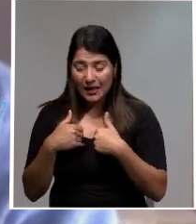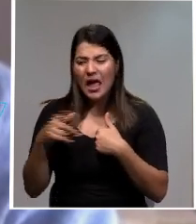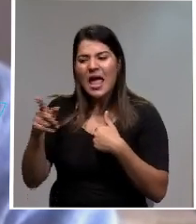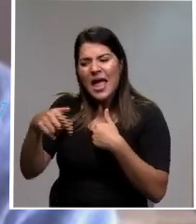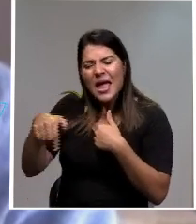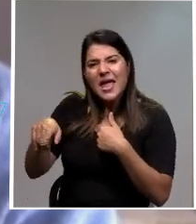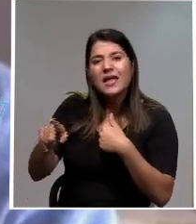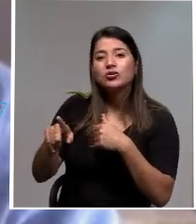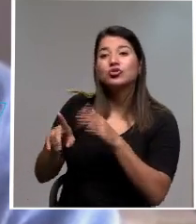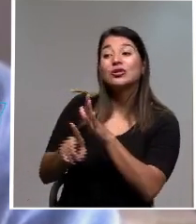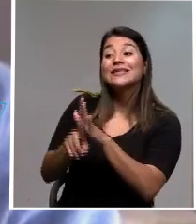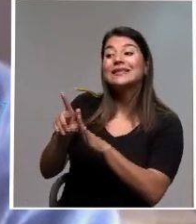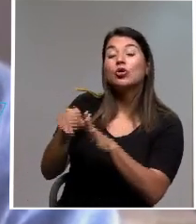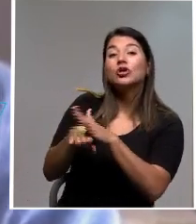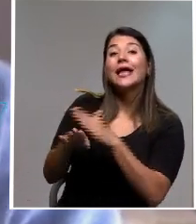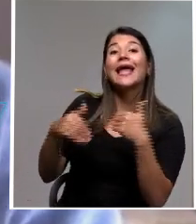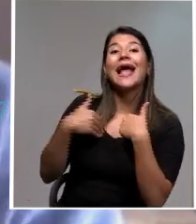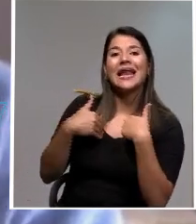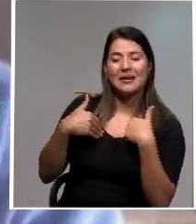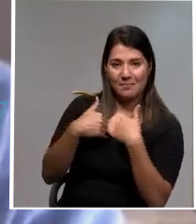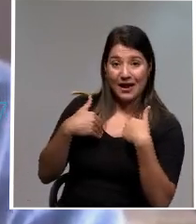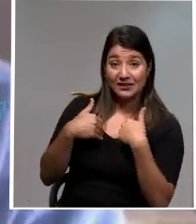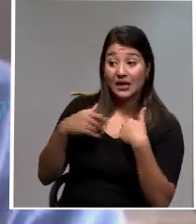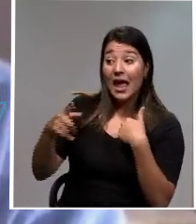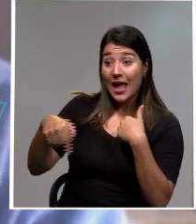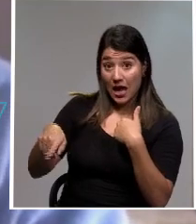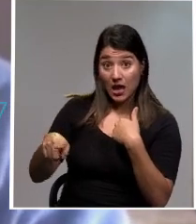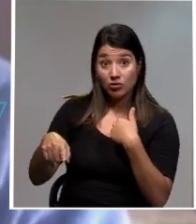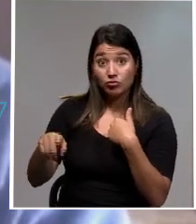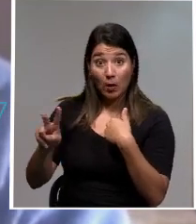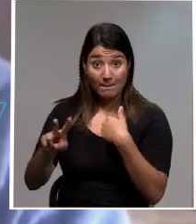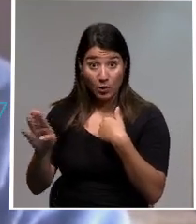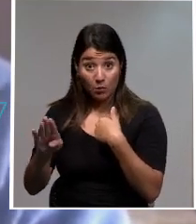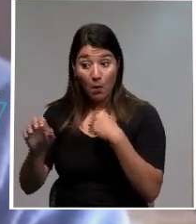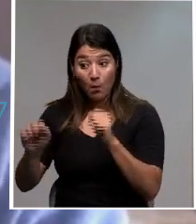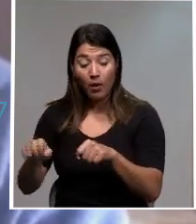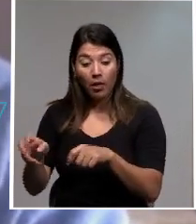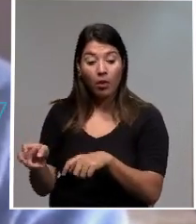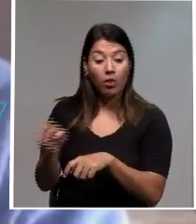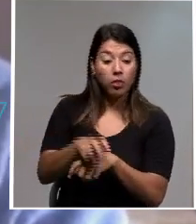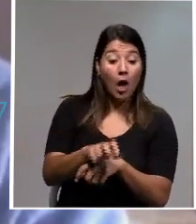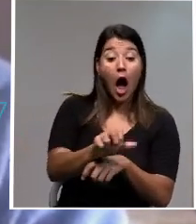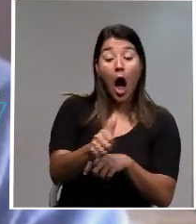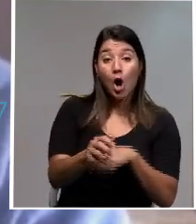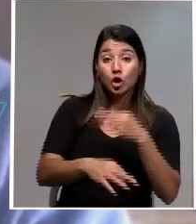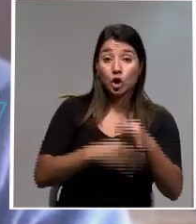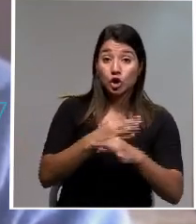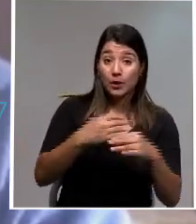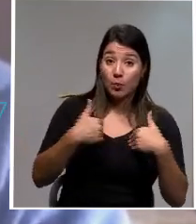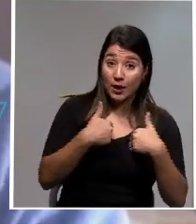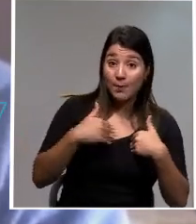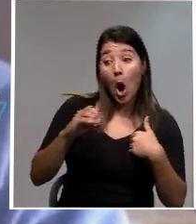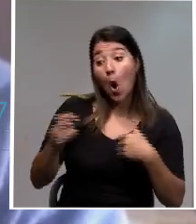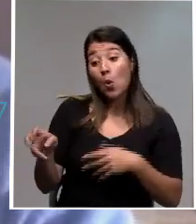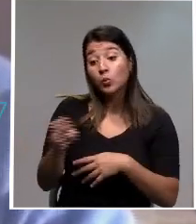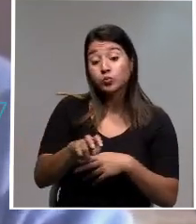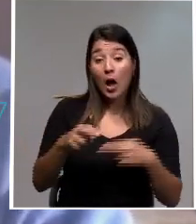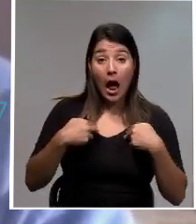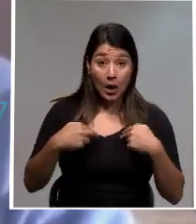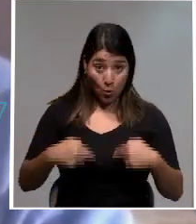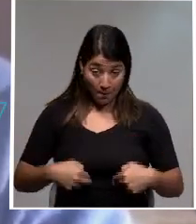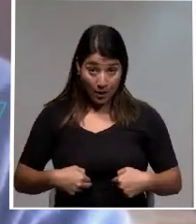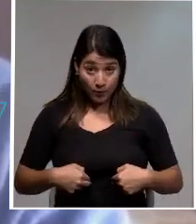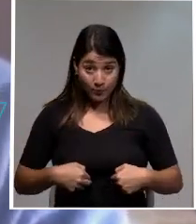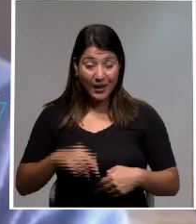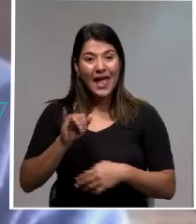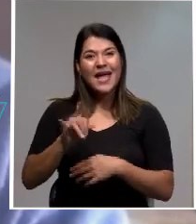colonizan o infectan animales, pueden pasar a otras especies de animales o incluso pueden pasar al ser humano. Eso es lo